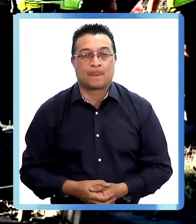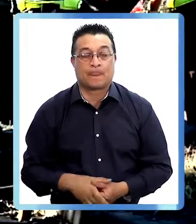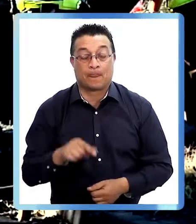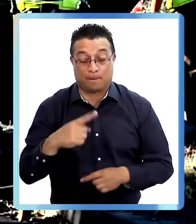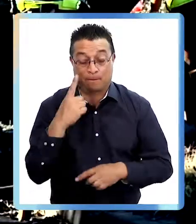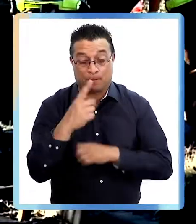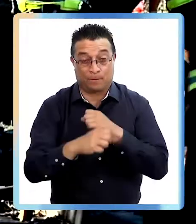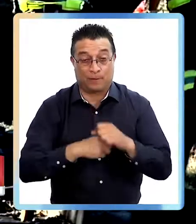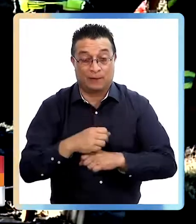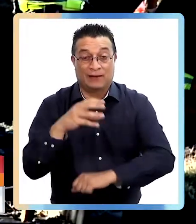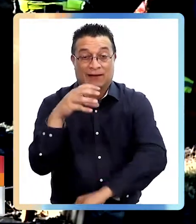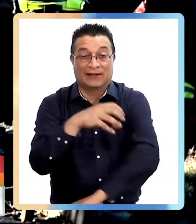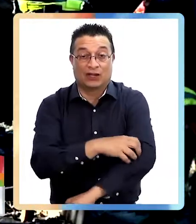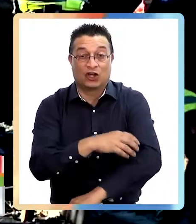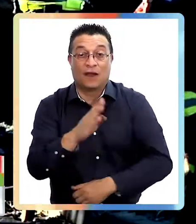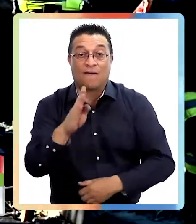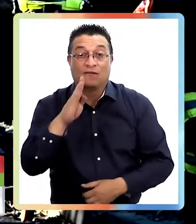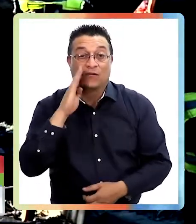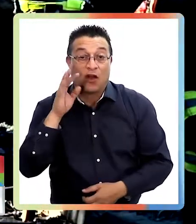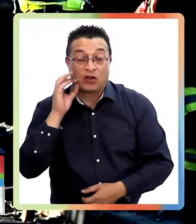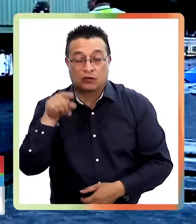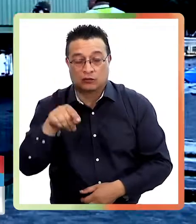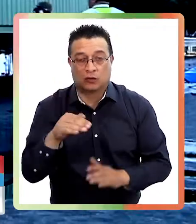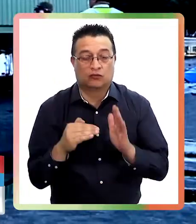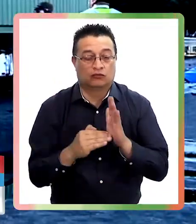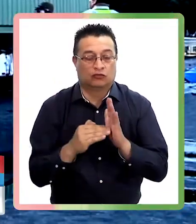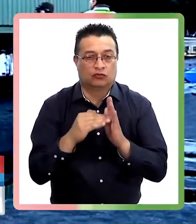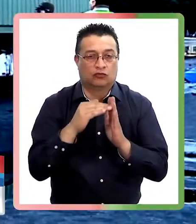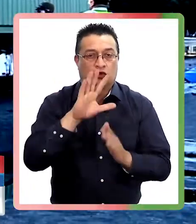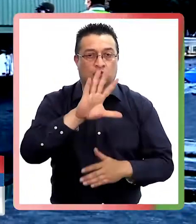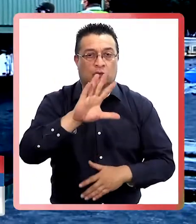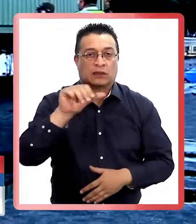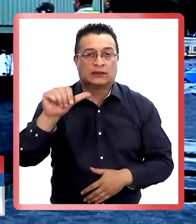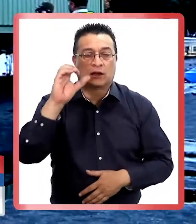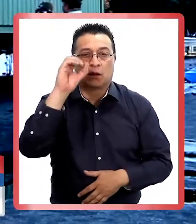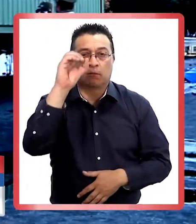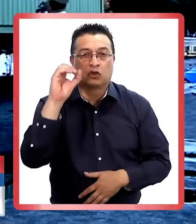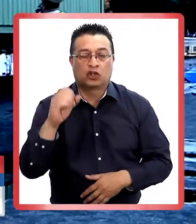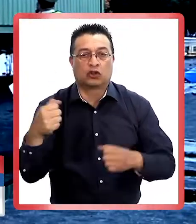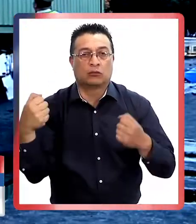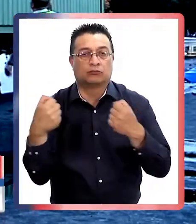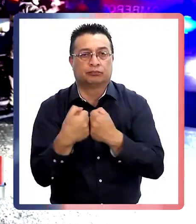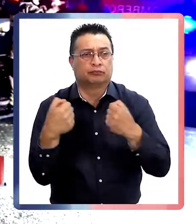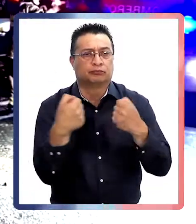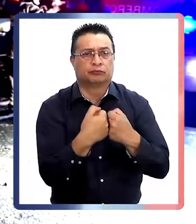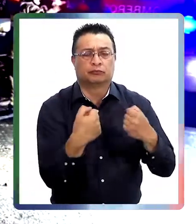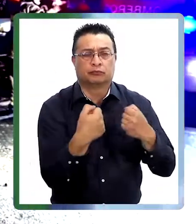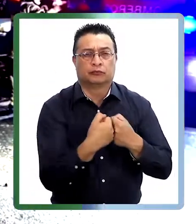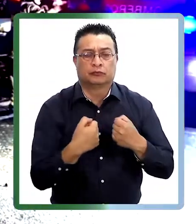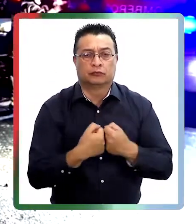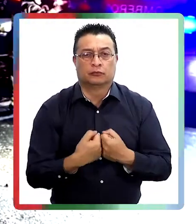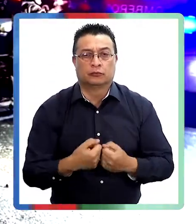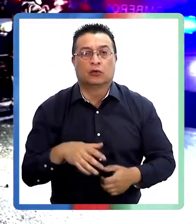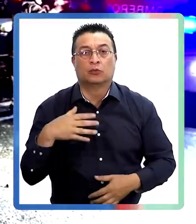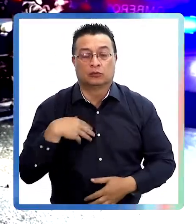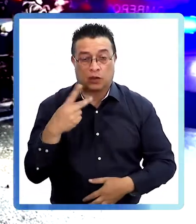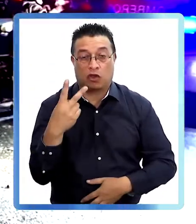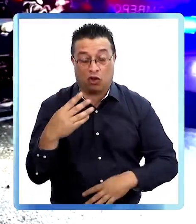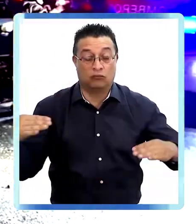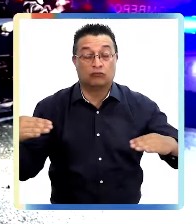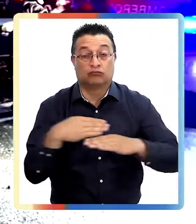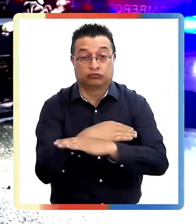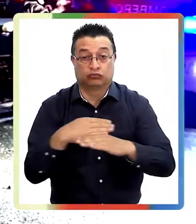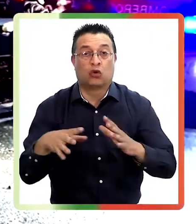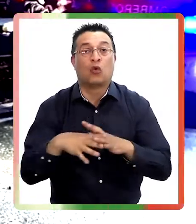En lo que va del año, en la región del Biobío, se registra un aumento del 56% de accidentes de tránsito. Tenemos dos rutas donde